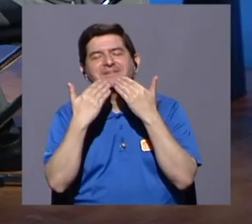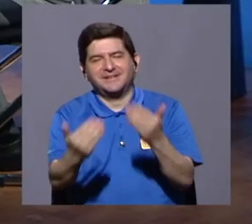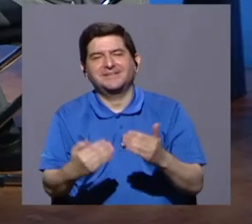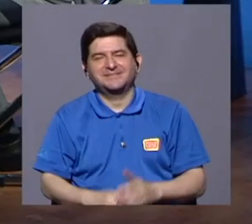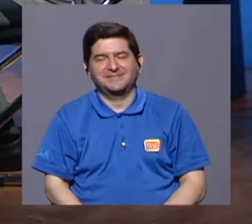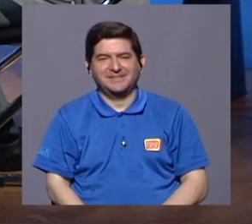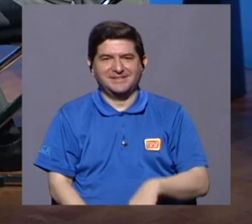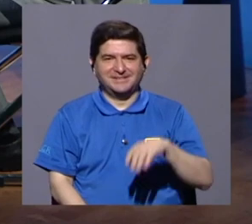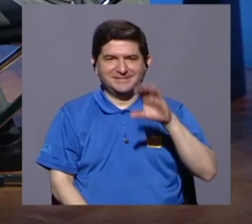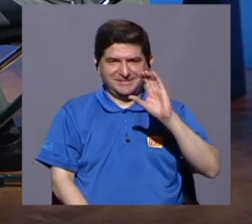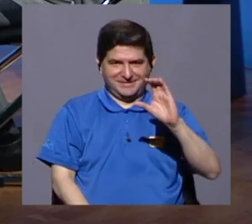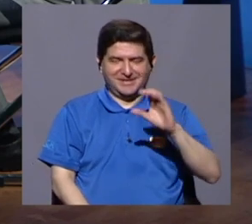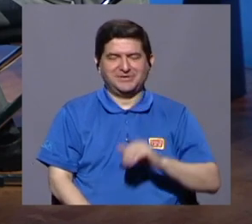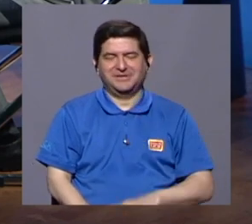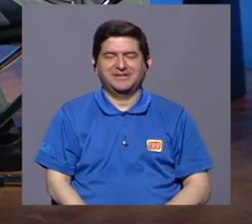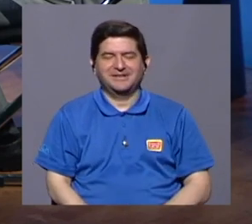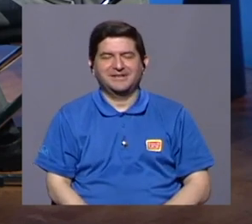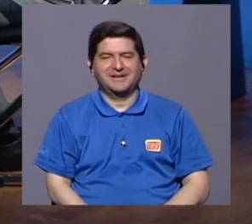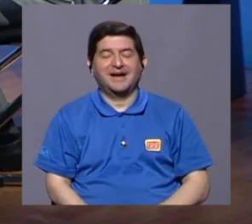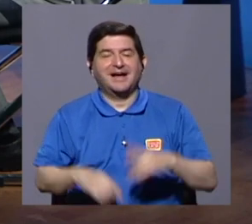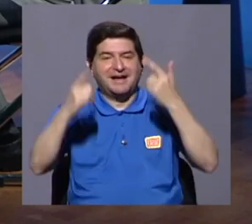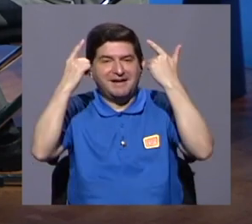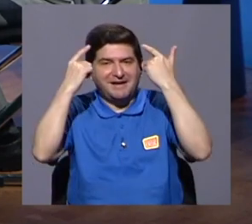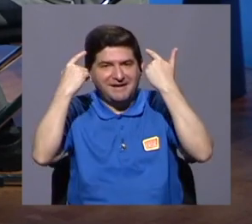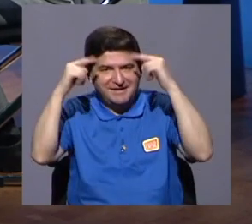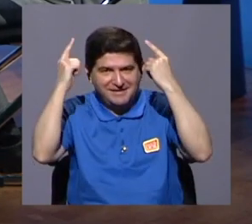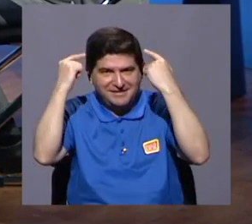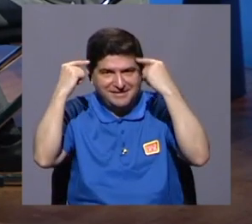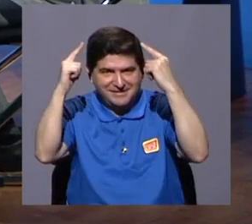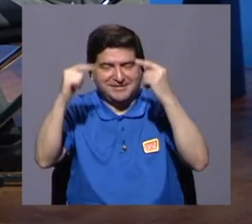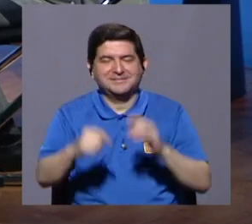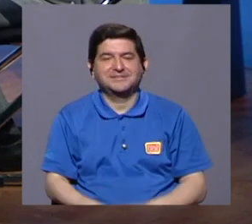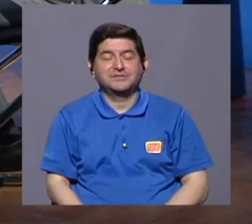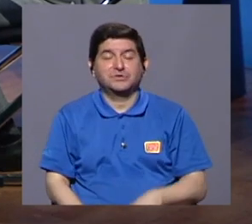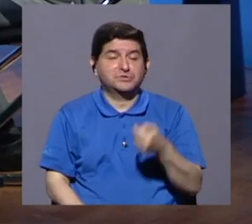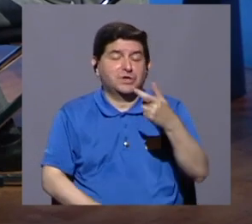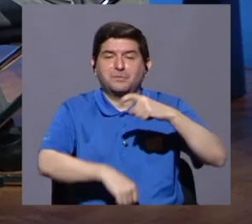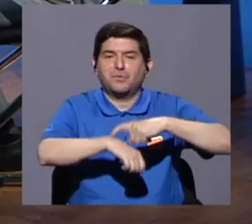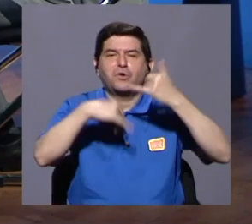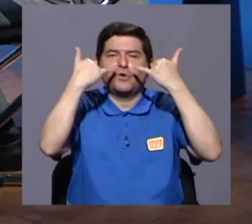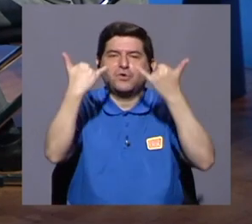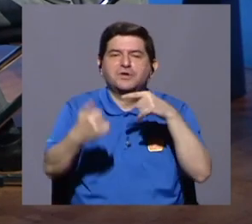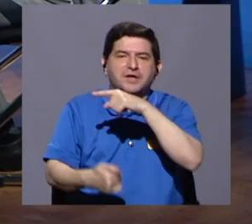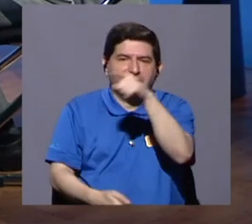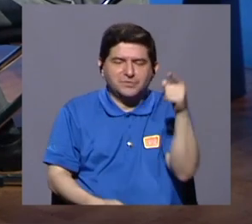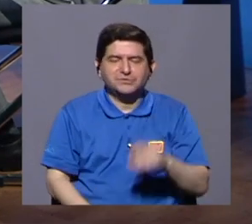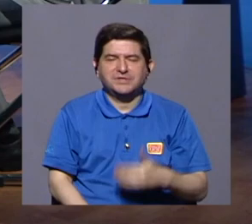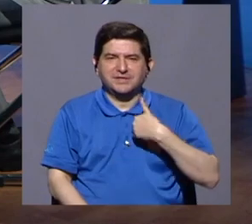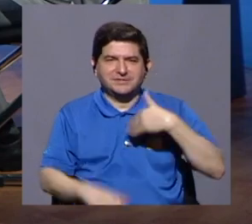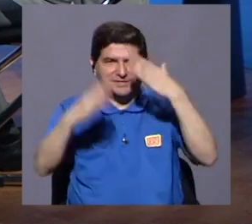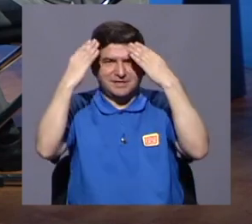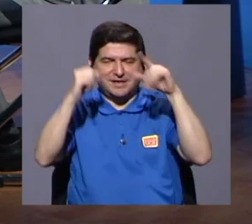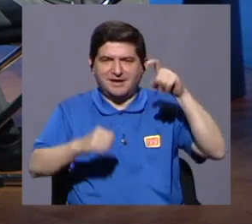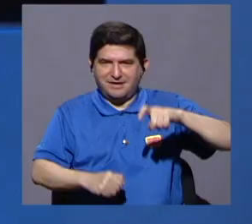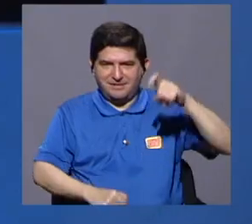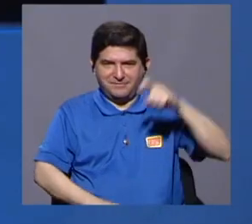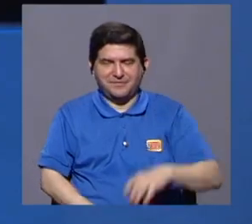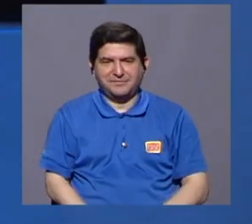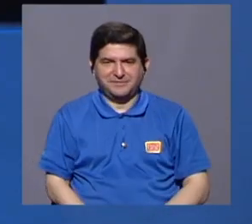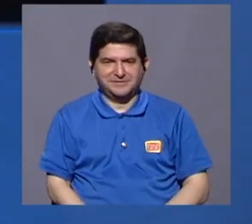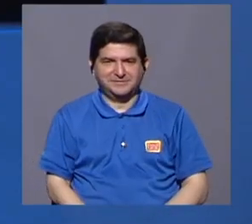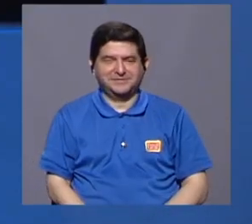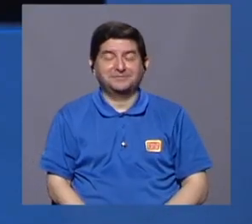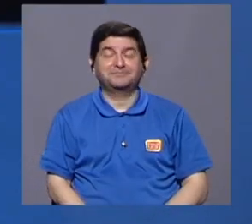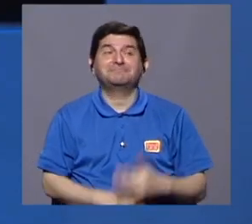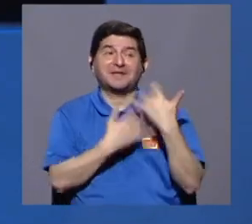la gracia muchos éxitos y ojalá que a muy corto plazo ya ustedes puedan generar los datos que requieren de este acelerado